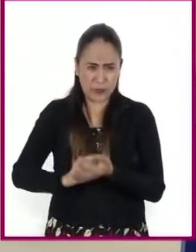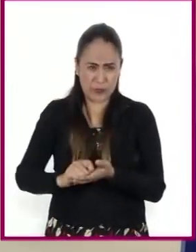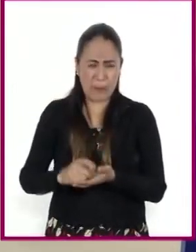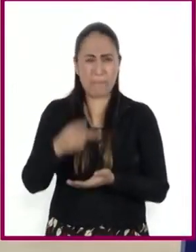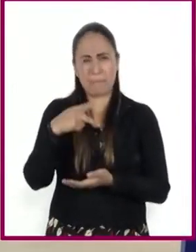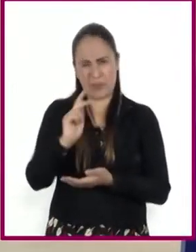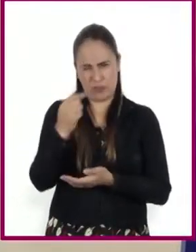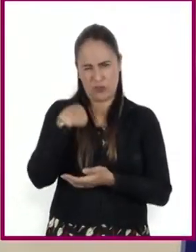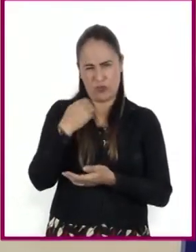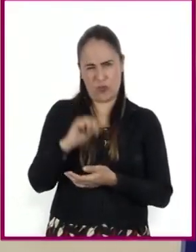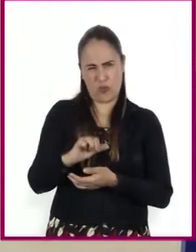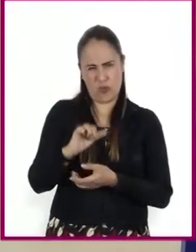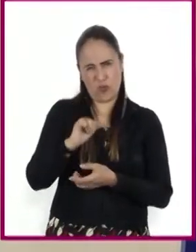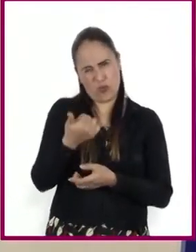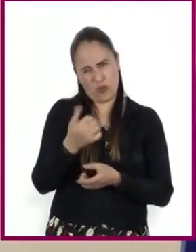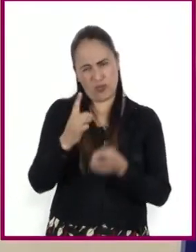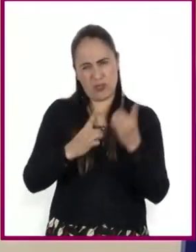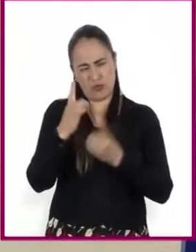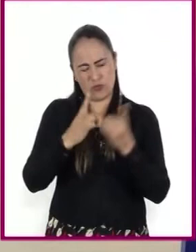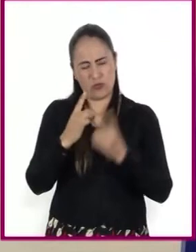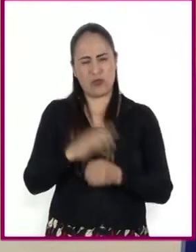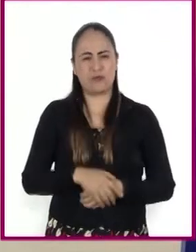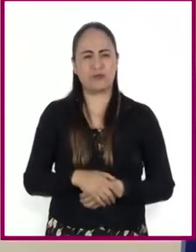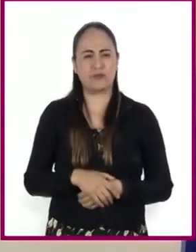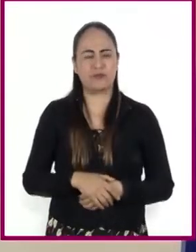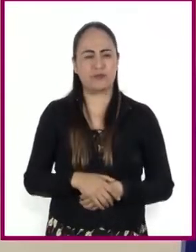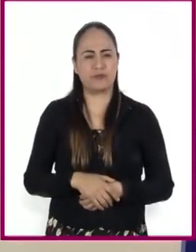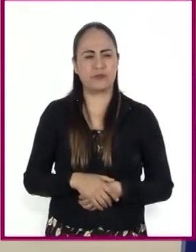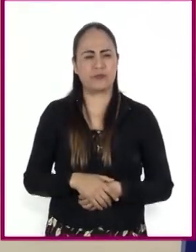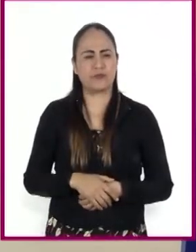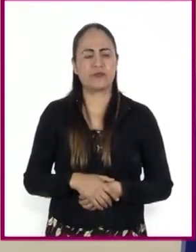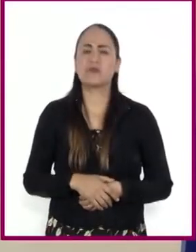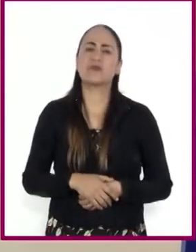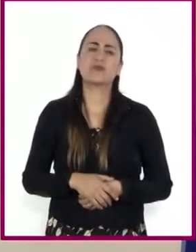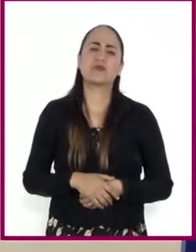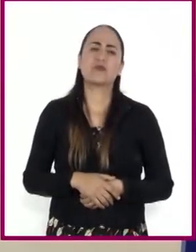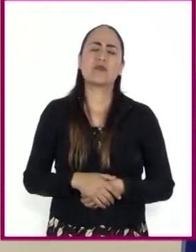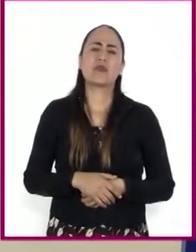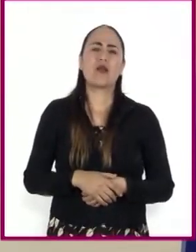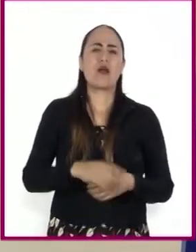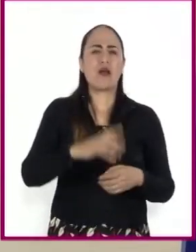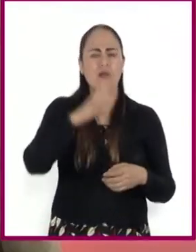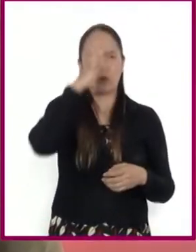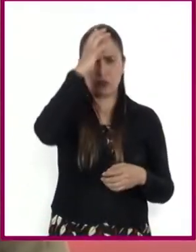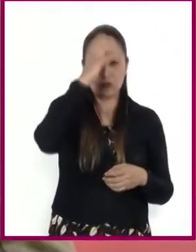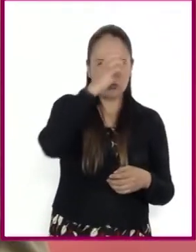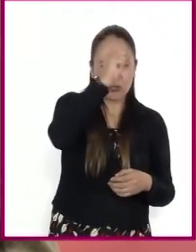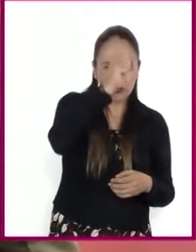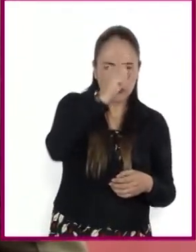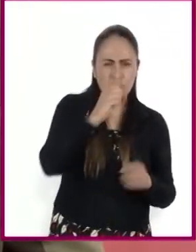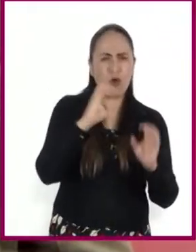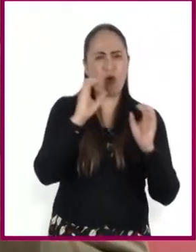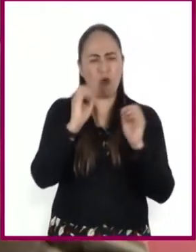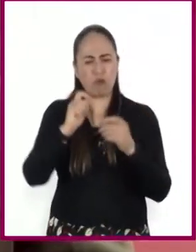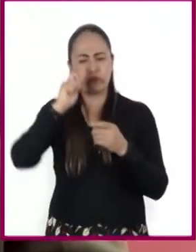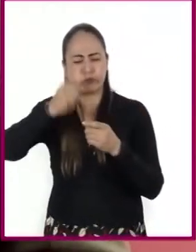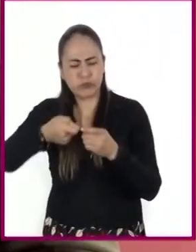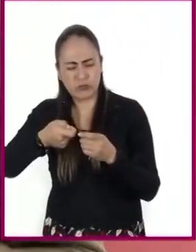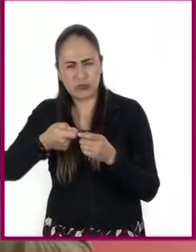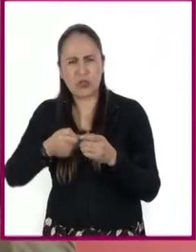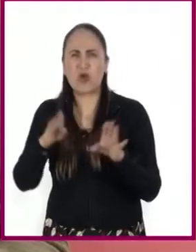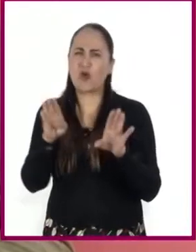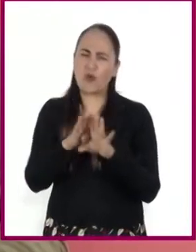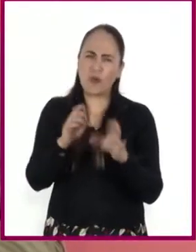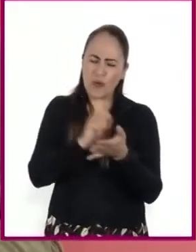otra duda. ¿Qué puntos debemos considerar al escribir las definiciones o significados? Recuerden que los